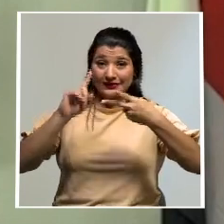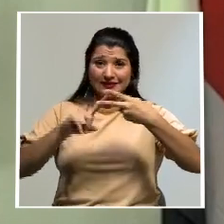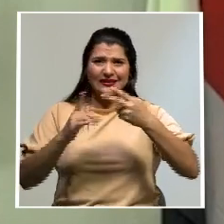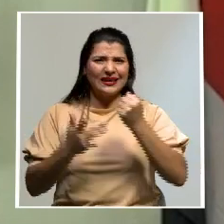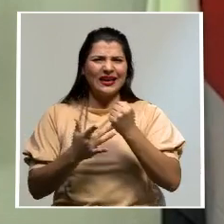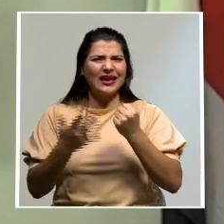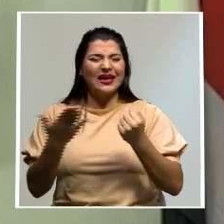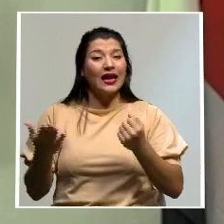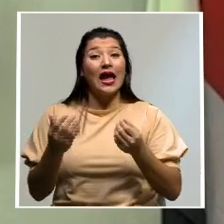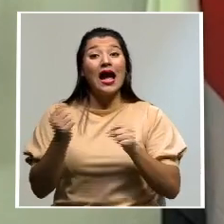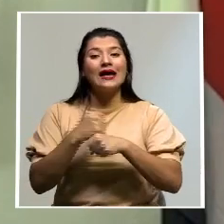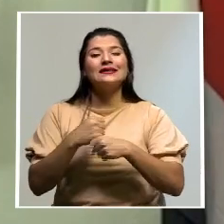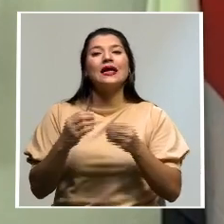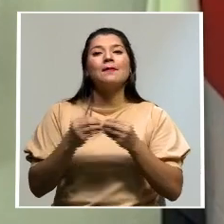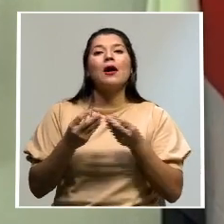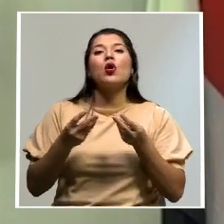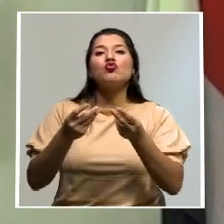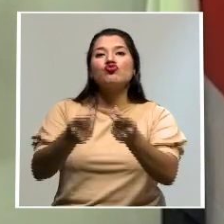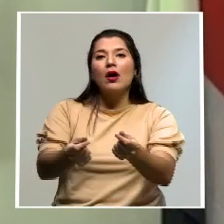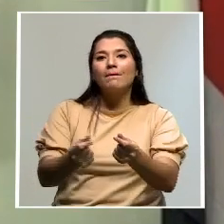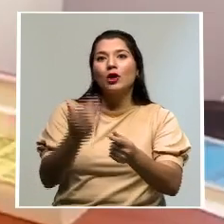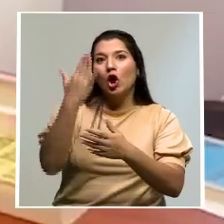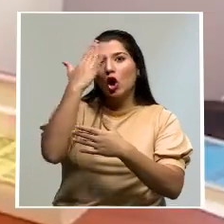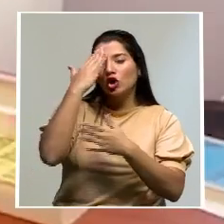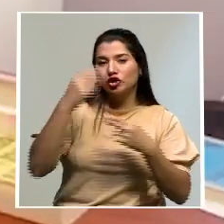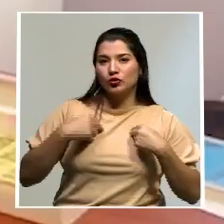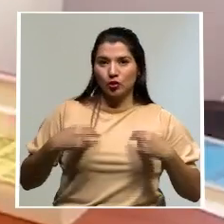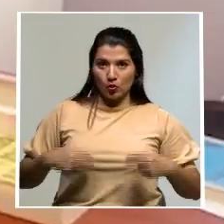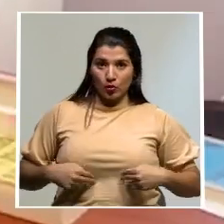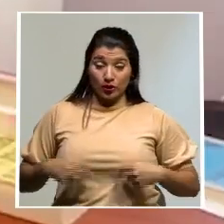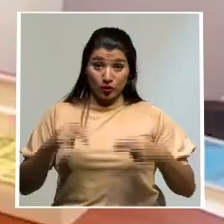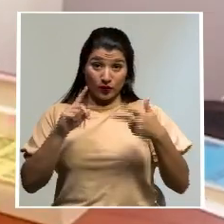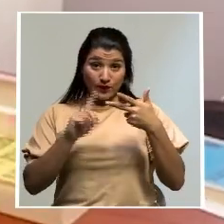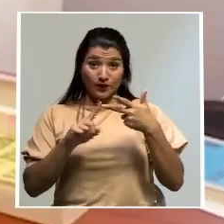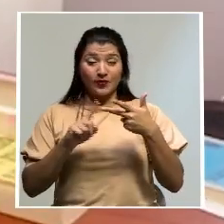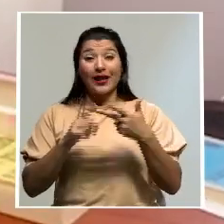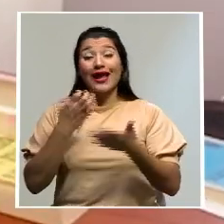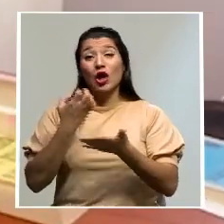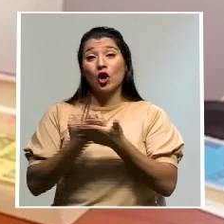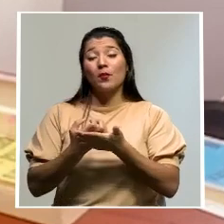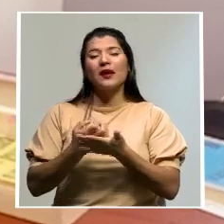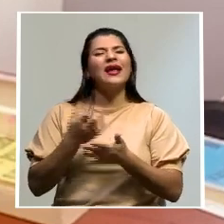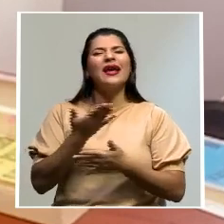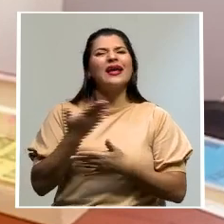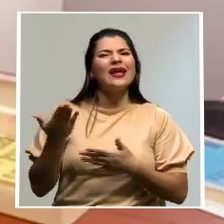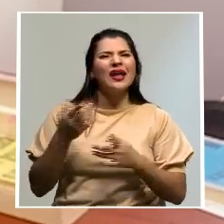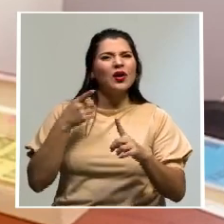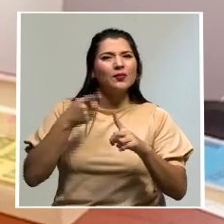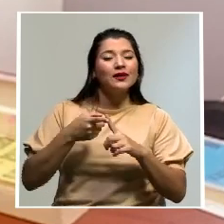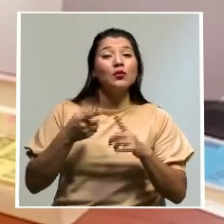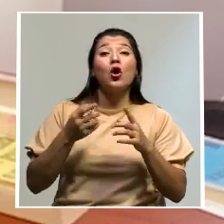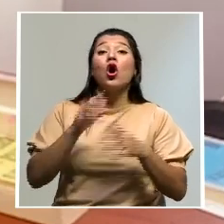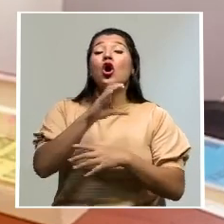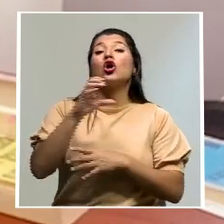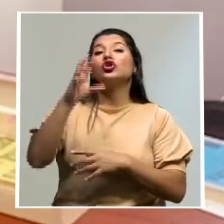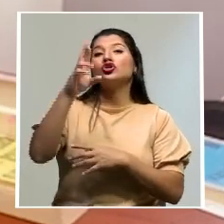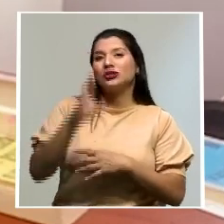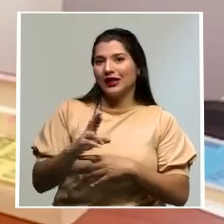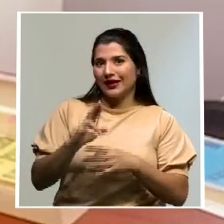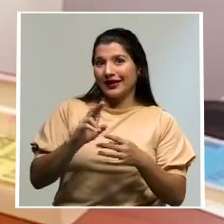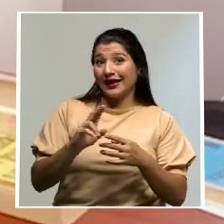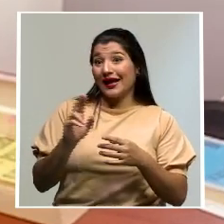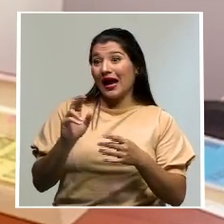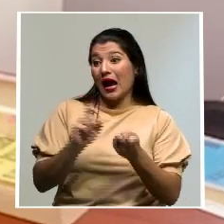acelerar la transformación del conocimiento humano y la revolución económica propone convertir al país en una